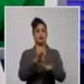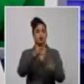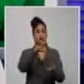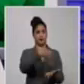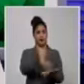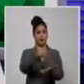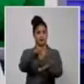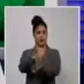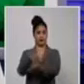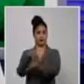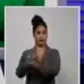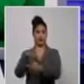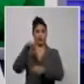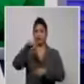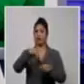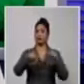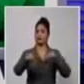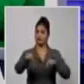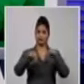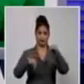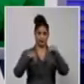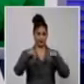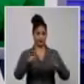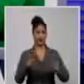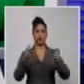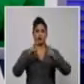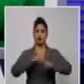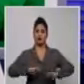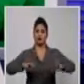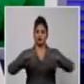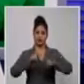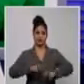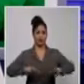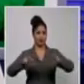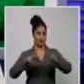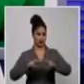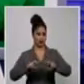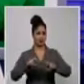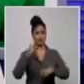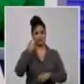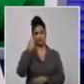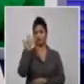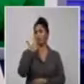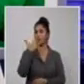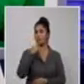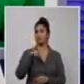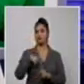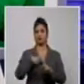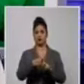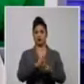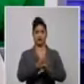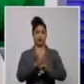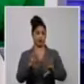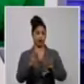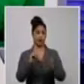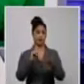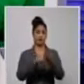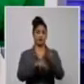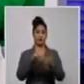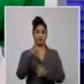contacto, siguiendo el protocolo, pues se estudian hasta determinar que el PCR dé negativo